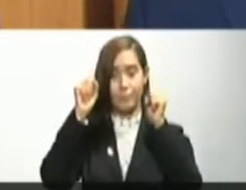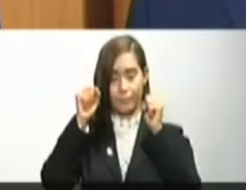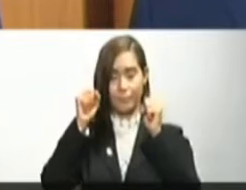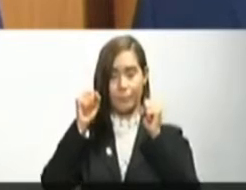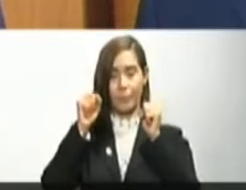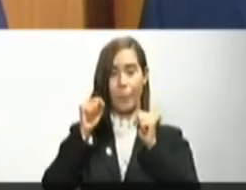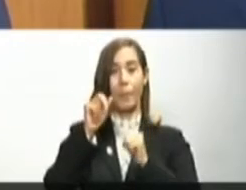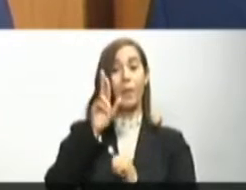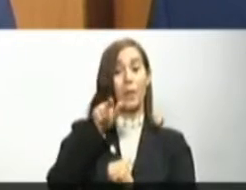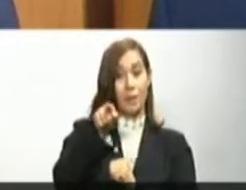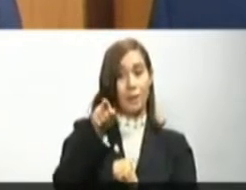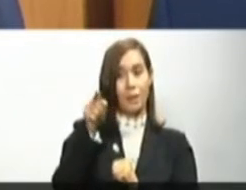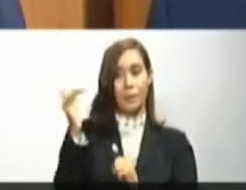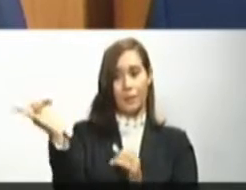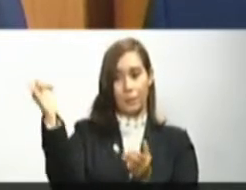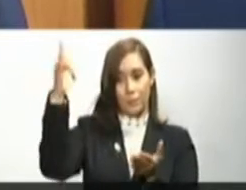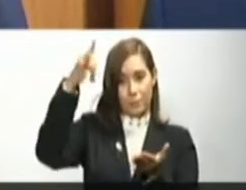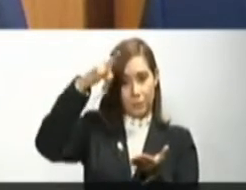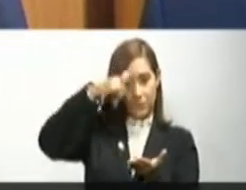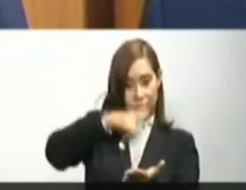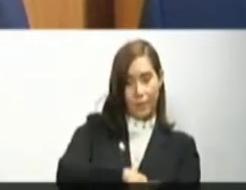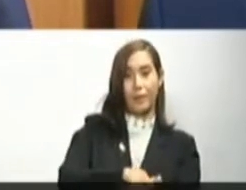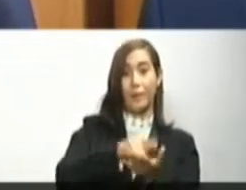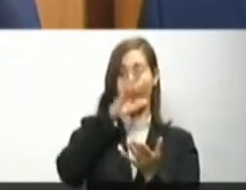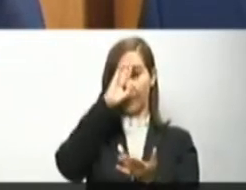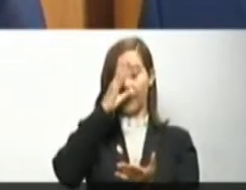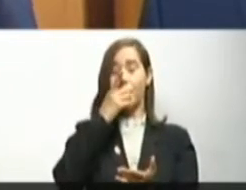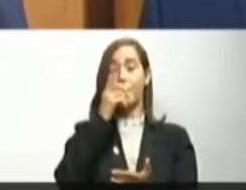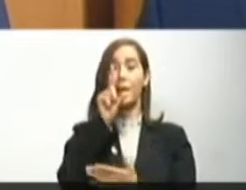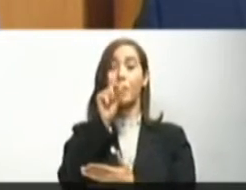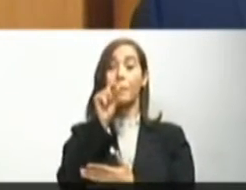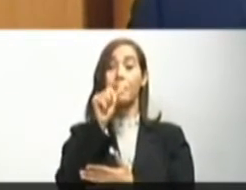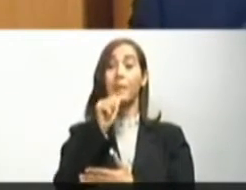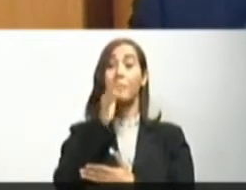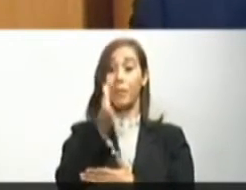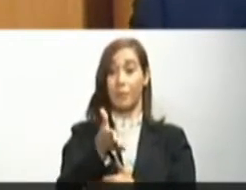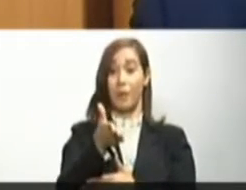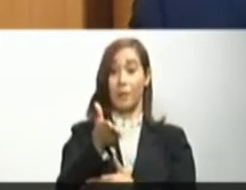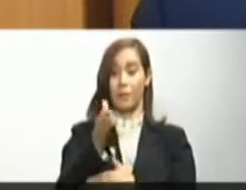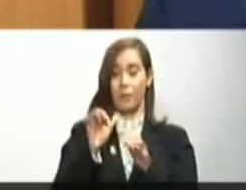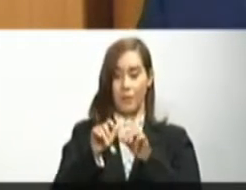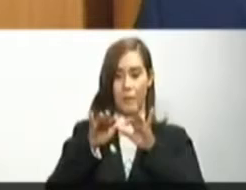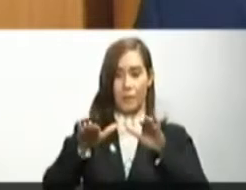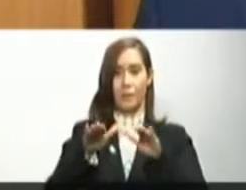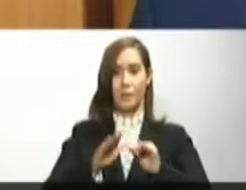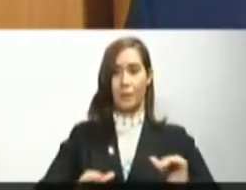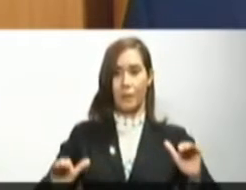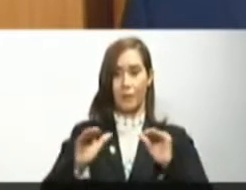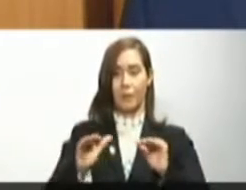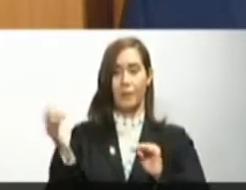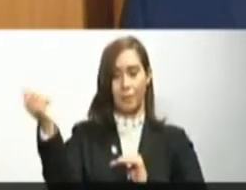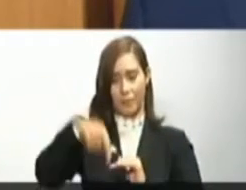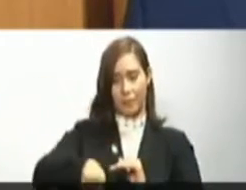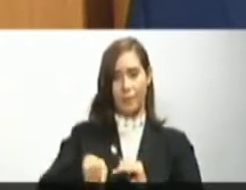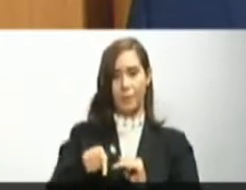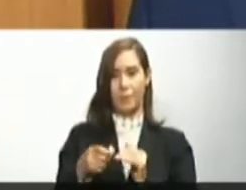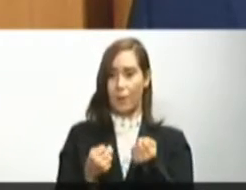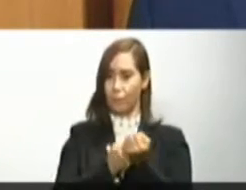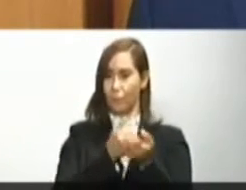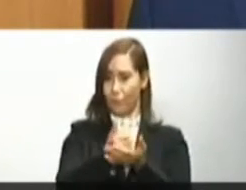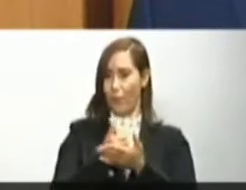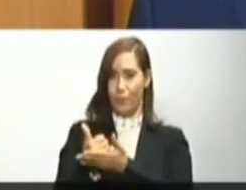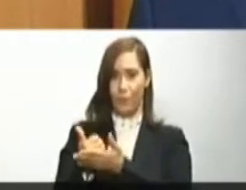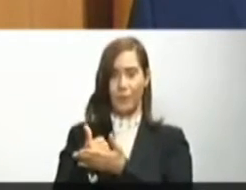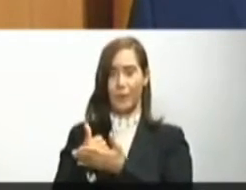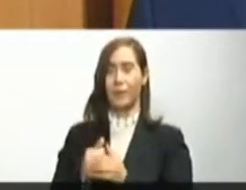Rebeca Griezmann viajará a Santo Domingo el próximo 20 de mayo, la que es secretaria general del CEGIP, y junto